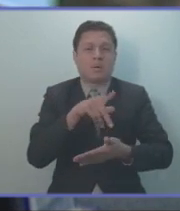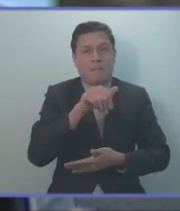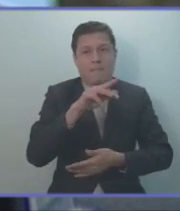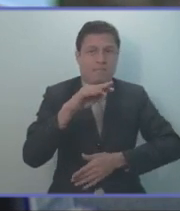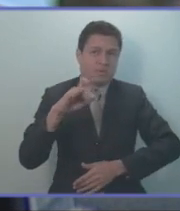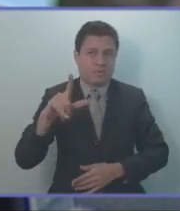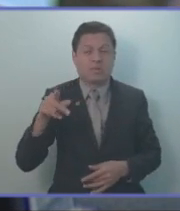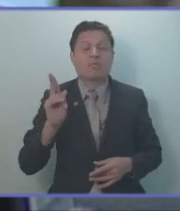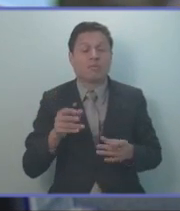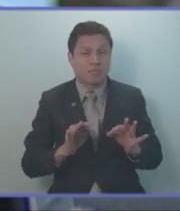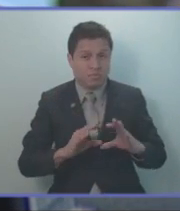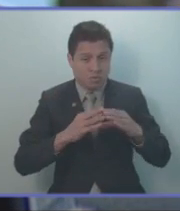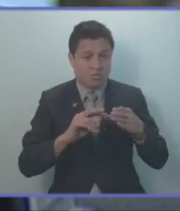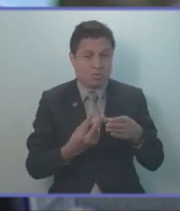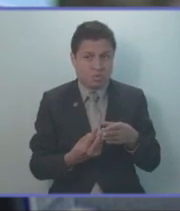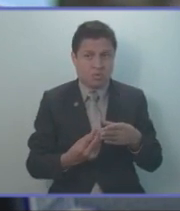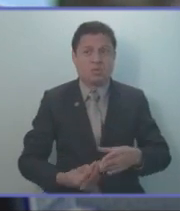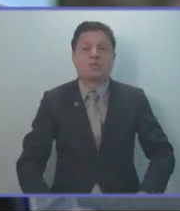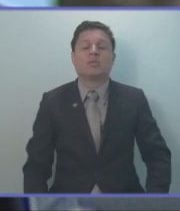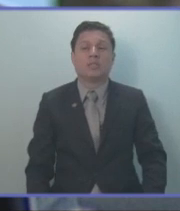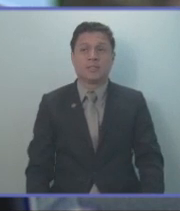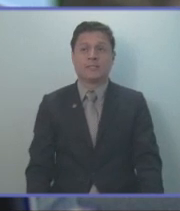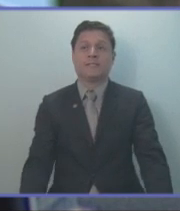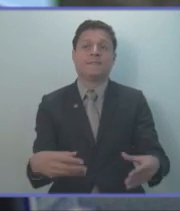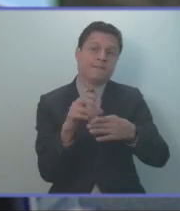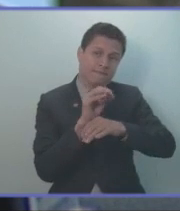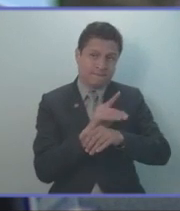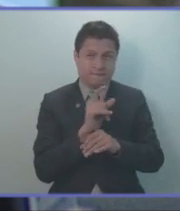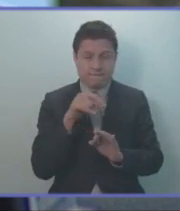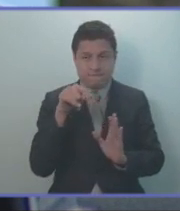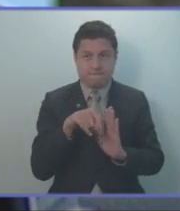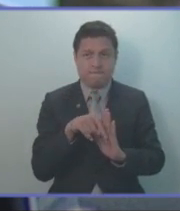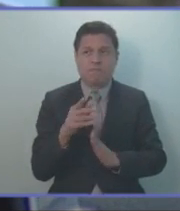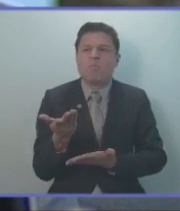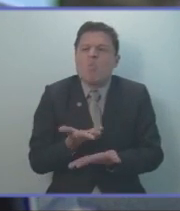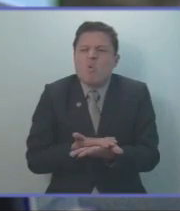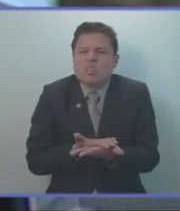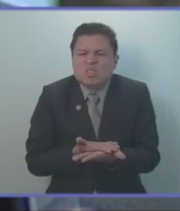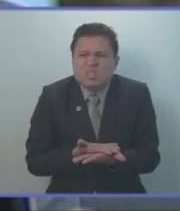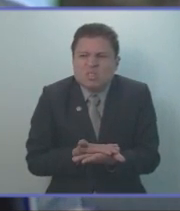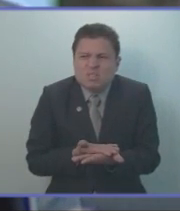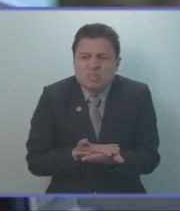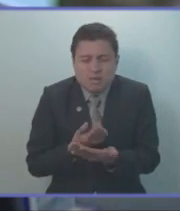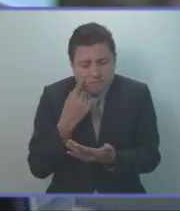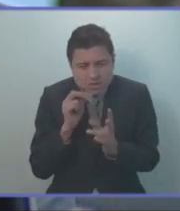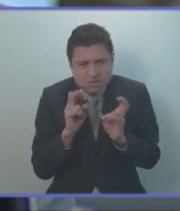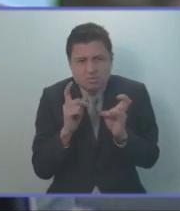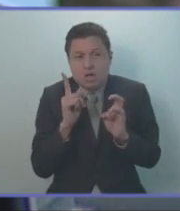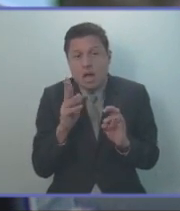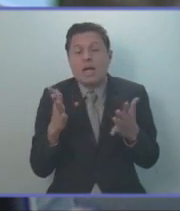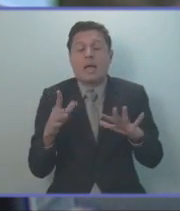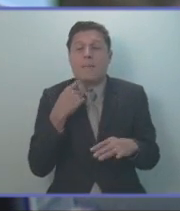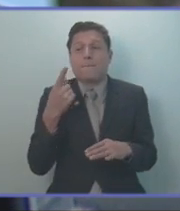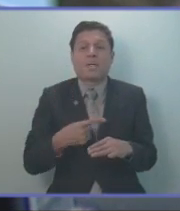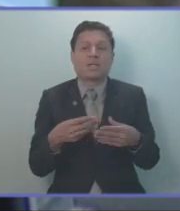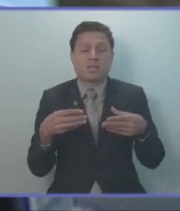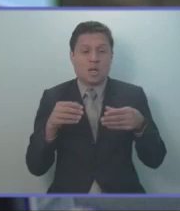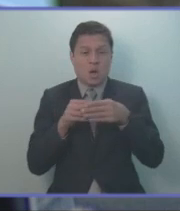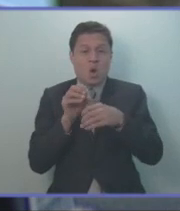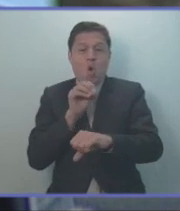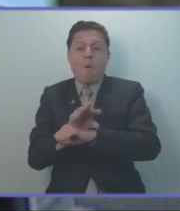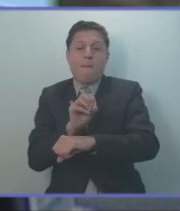igual manera, la comisión se pronuncia sobre el fondo del petitorio, como ha quedado establecido en la categoría